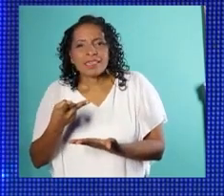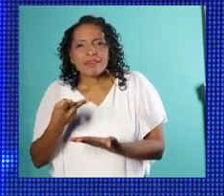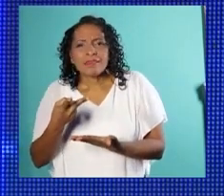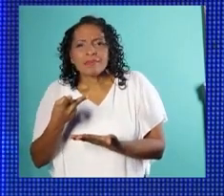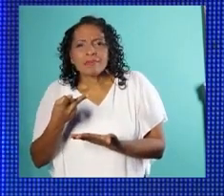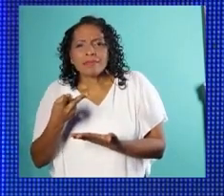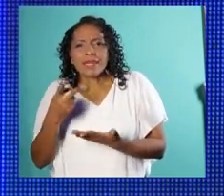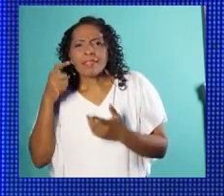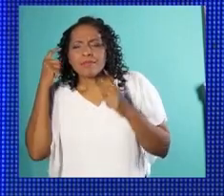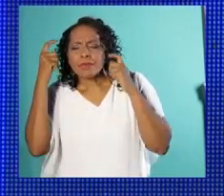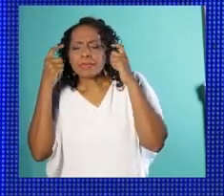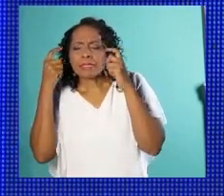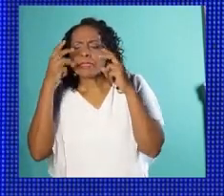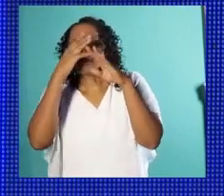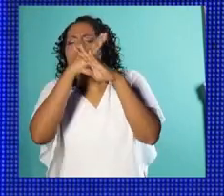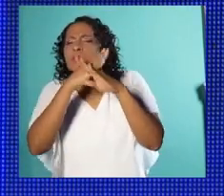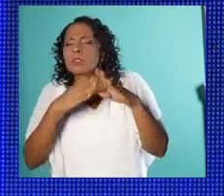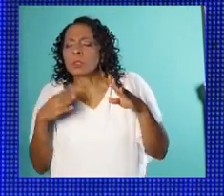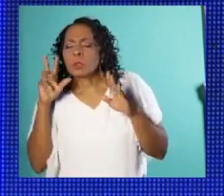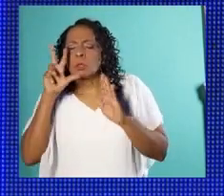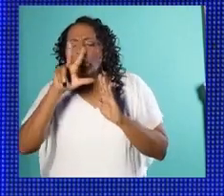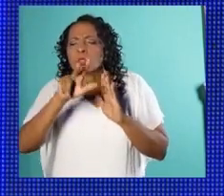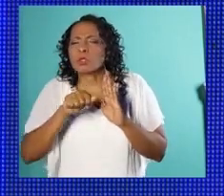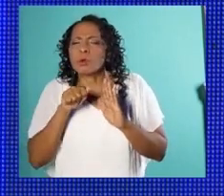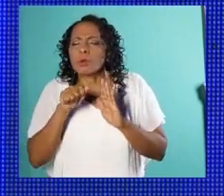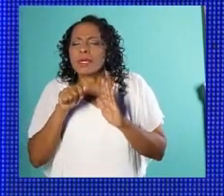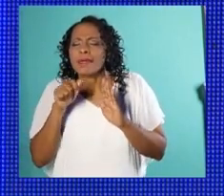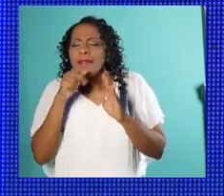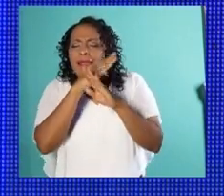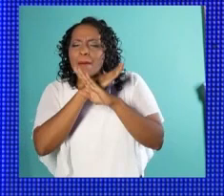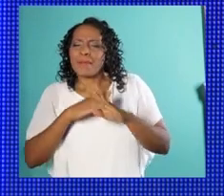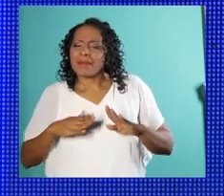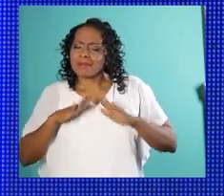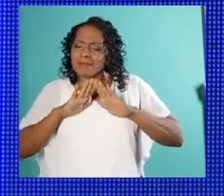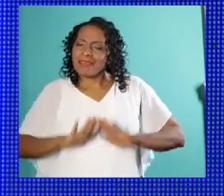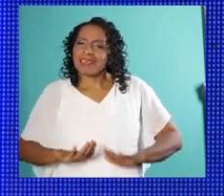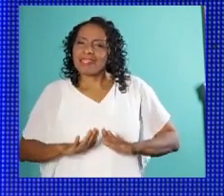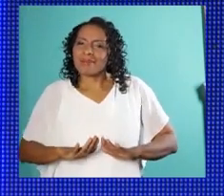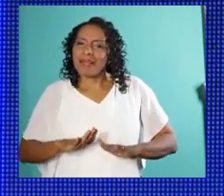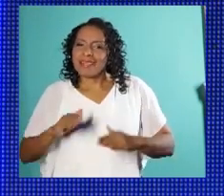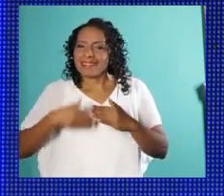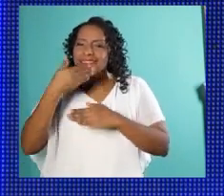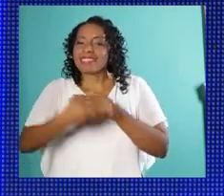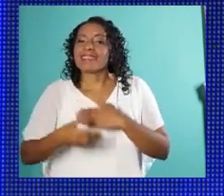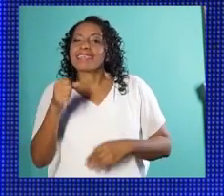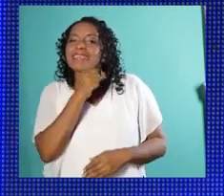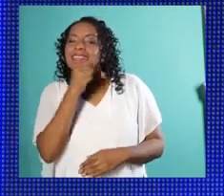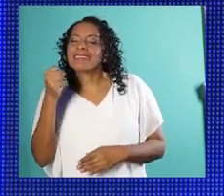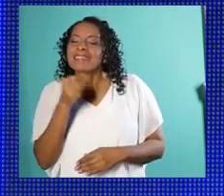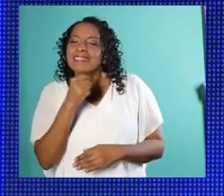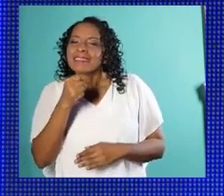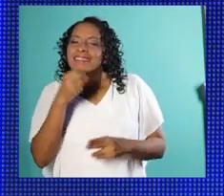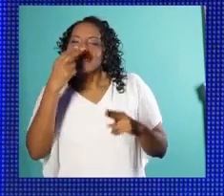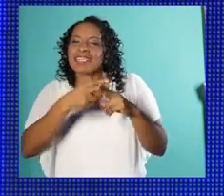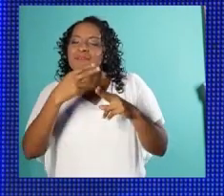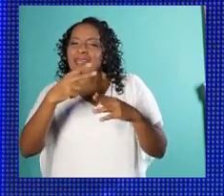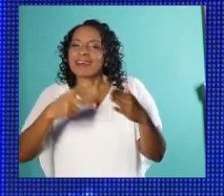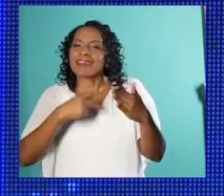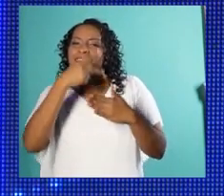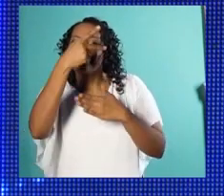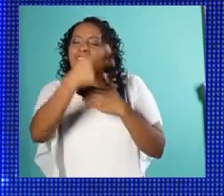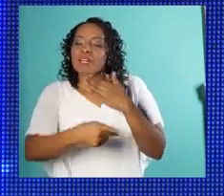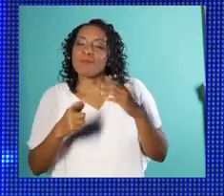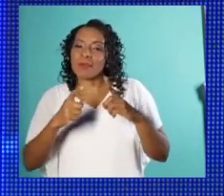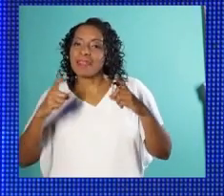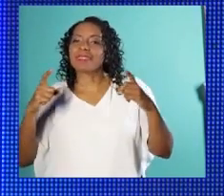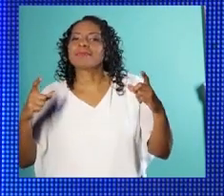nos robe la paz y la calma. Esta siguiente canción que les voy a cantar se llama Gran Plan y habla precisamente